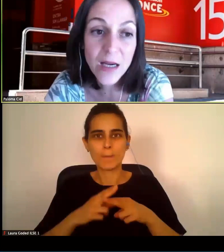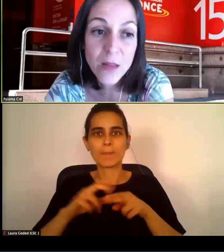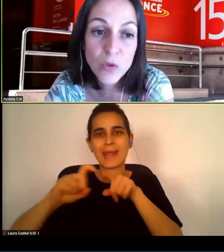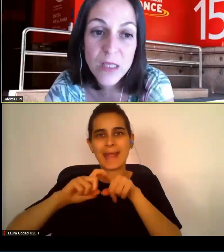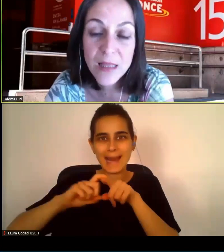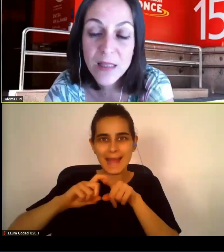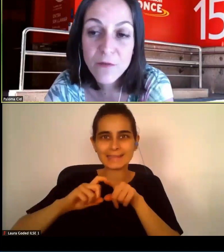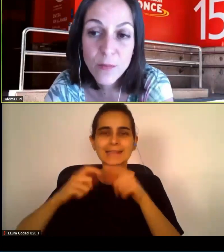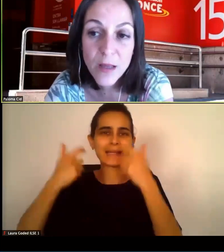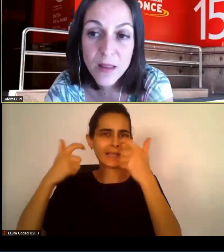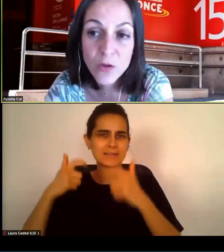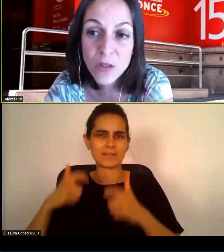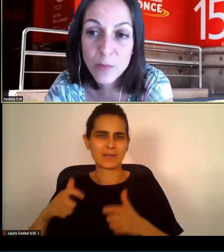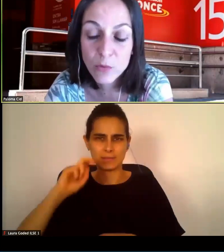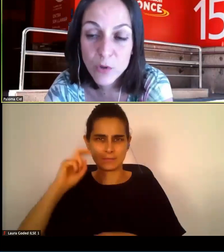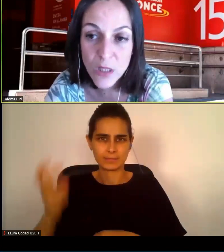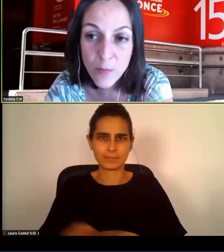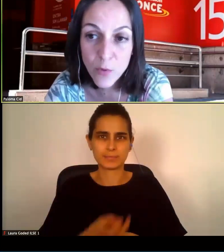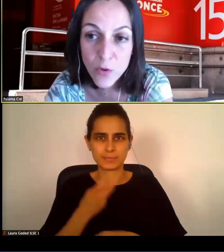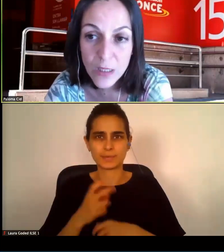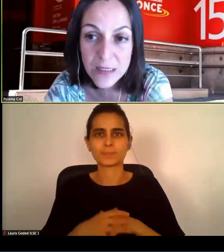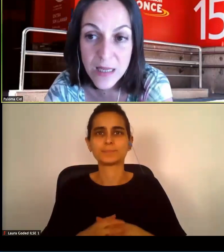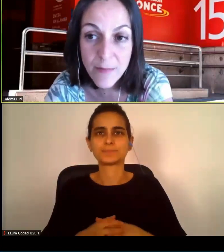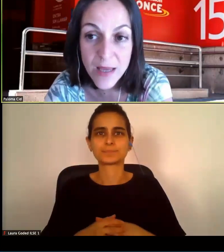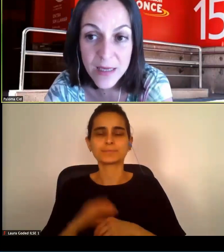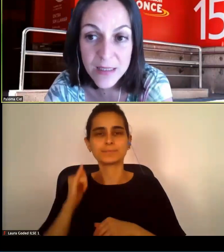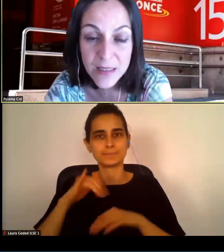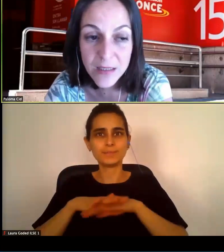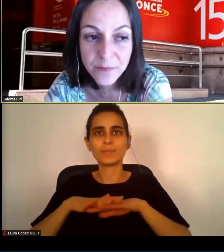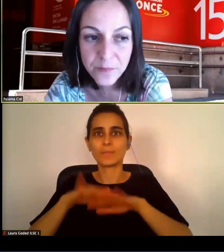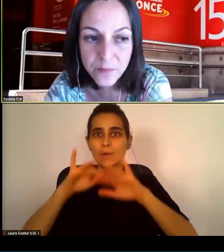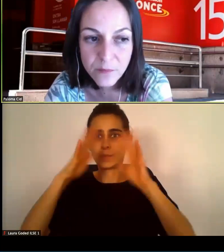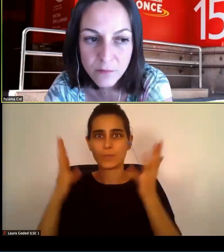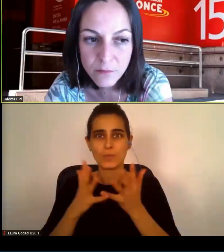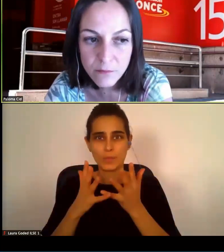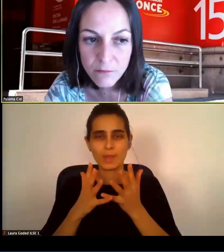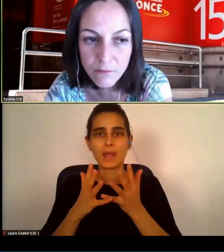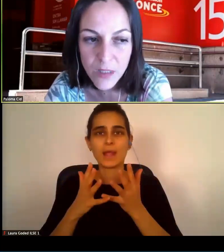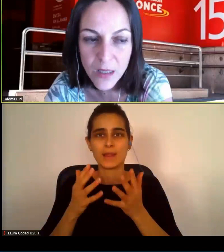una red mundial de información de productos de apoyo que se llama EASTIN.